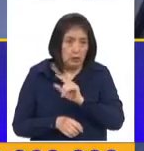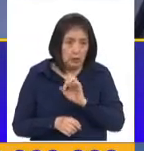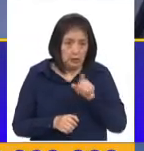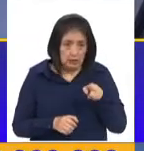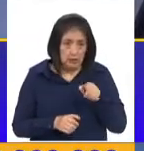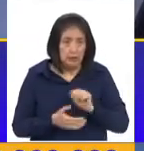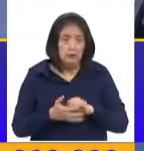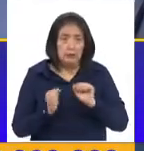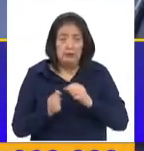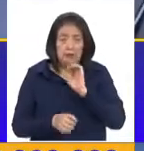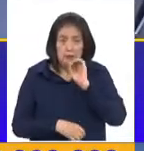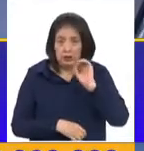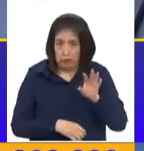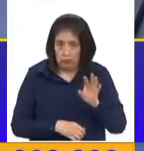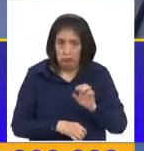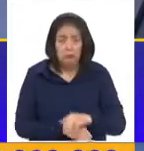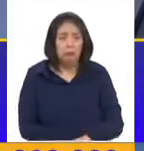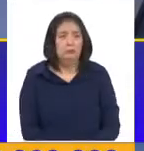había encomendado